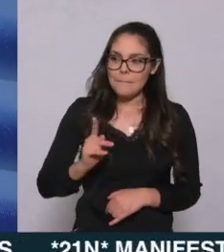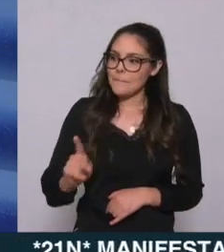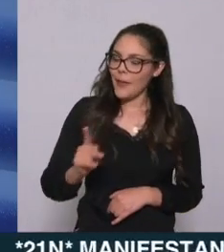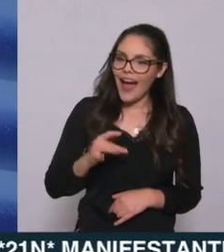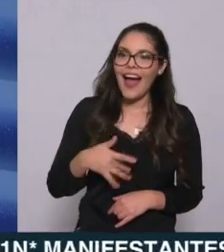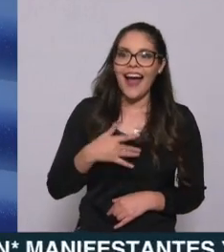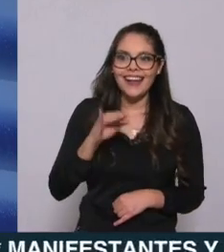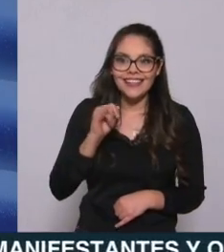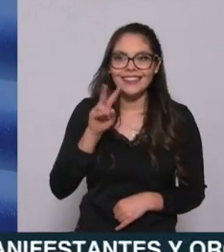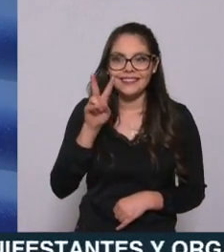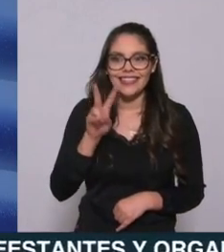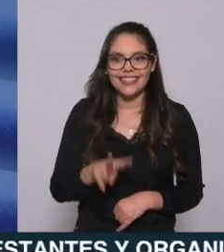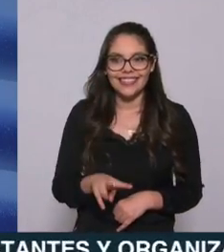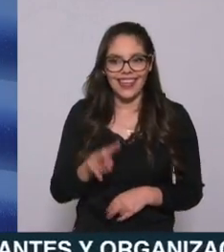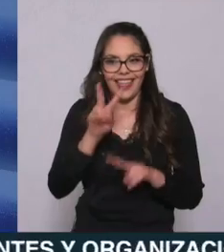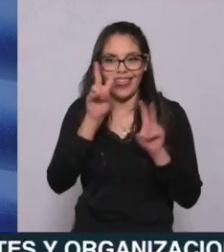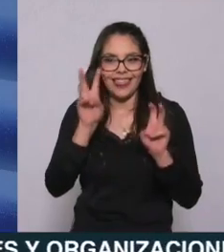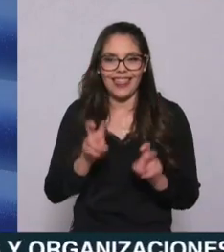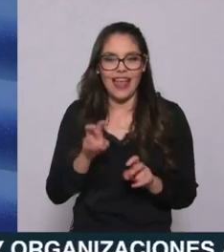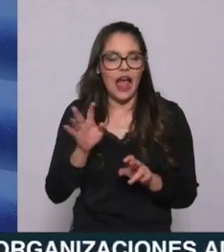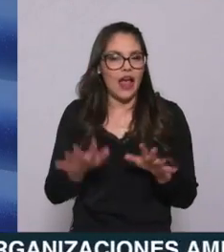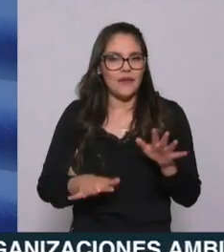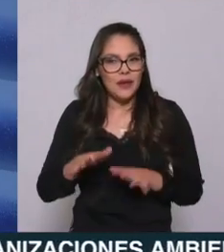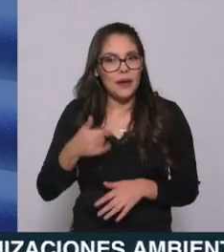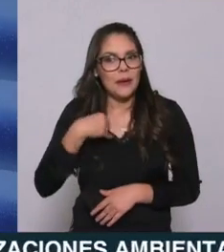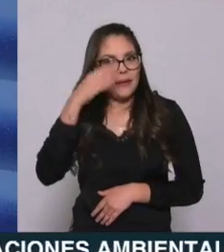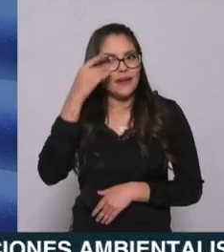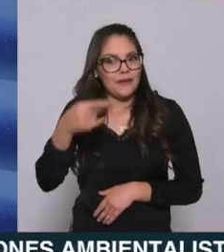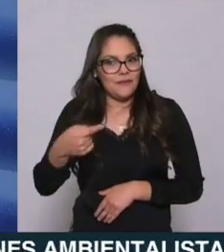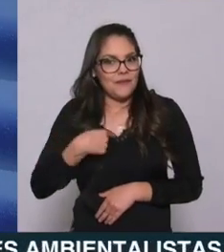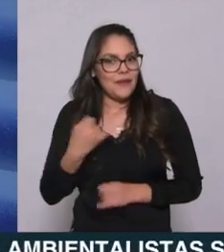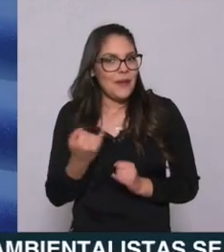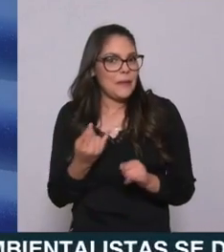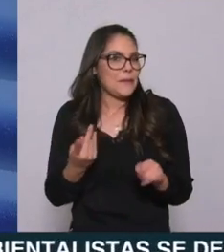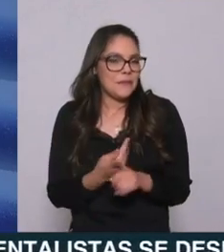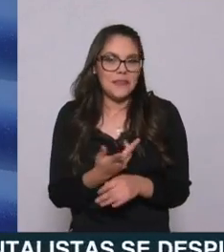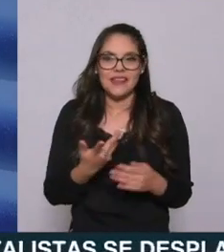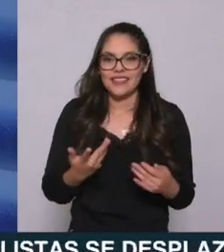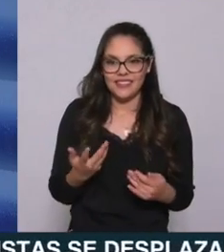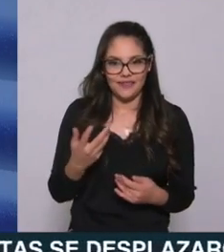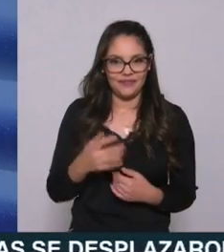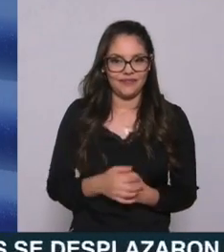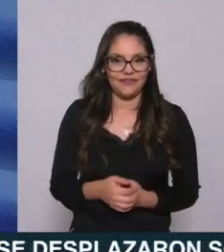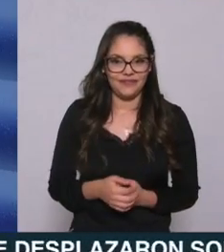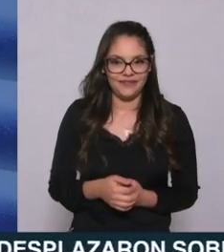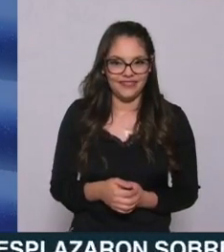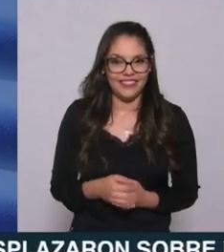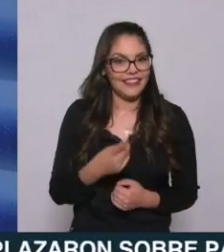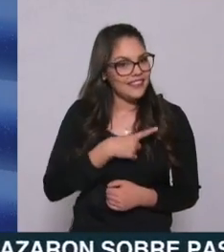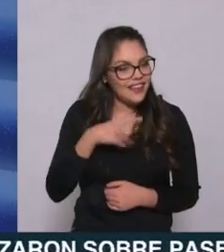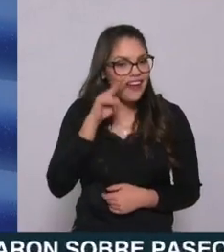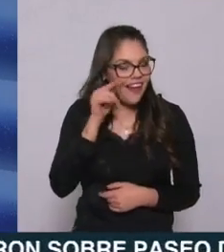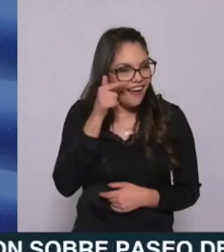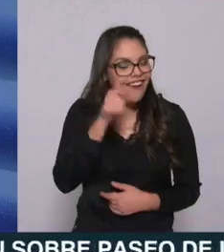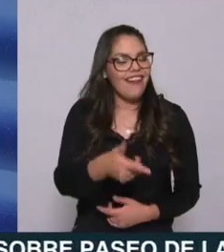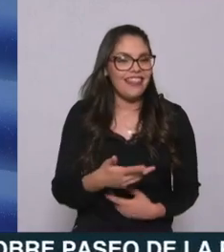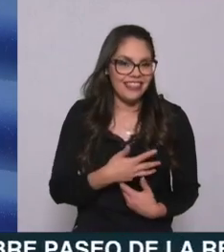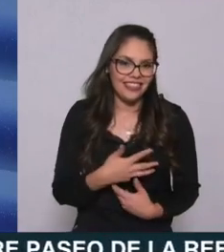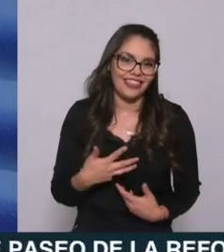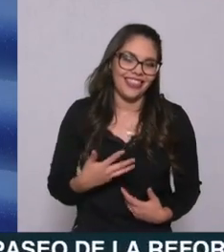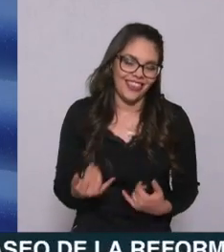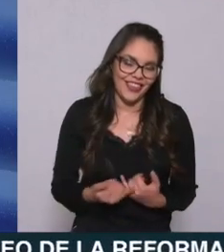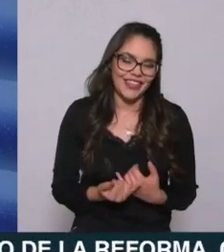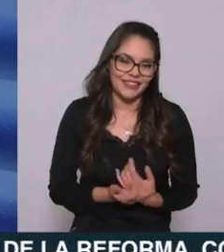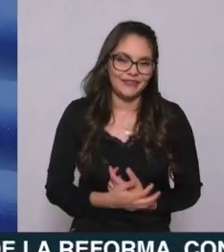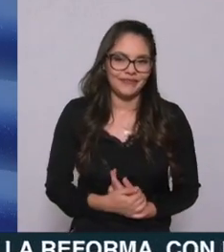cierto momento, ¿no? Con los textos, ¿no? Que digan, ay, eso me ha pasado a mí también, ¿no? Entonces, Y que se den cuenta. Y que se den cuenta, exactamente,